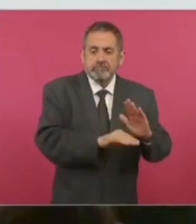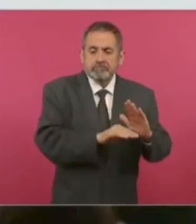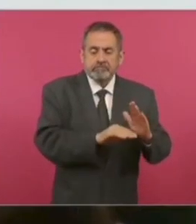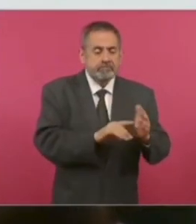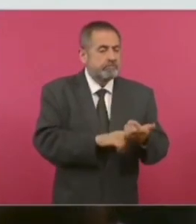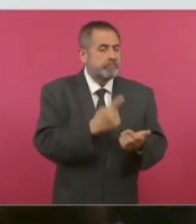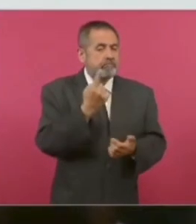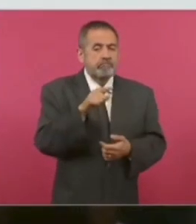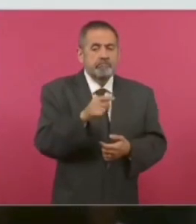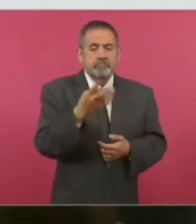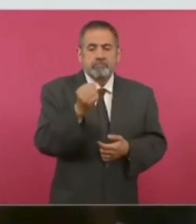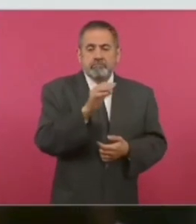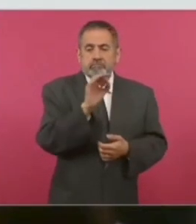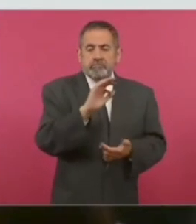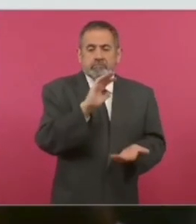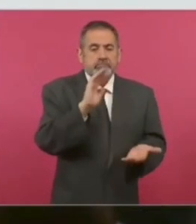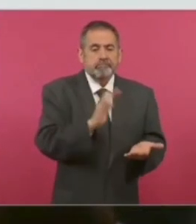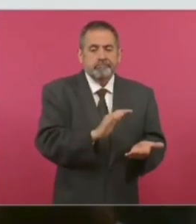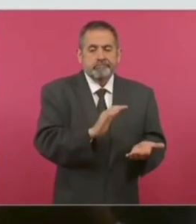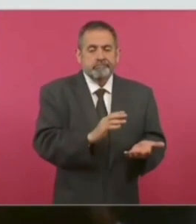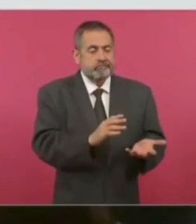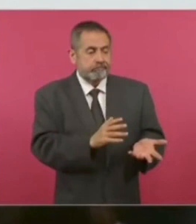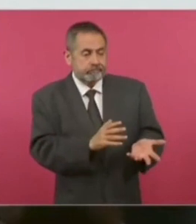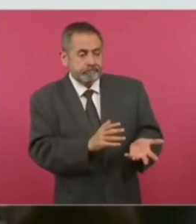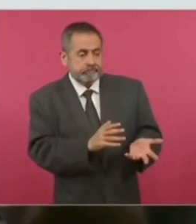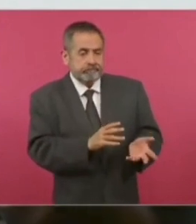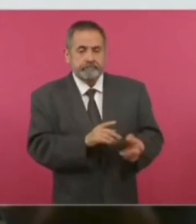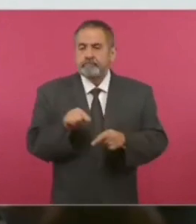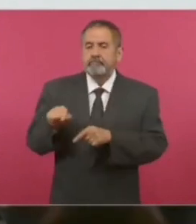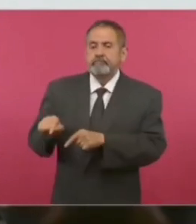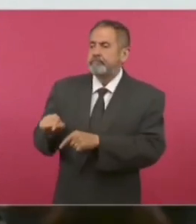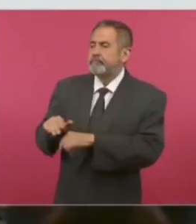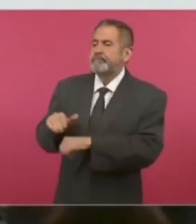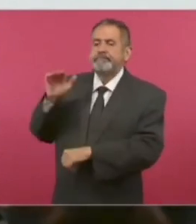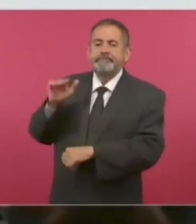en 1.9% en términos reales.